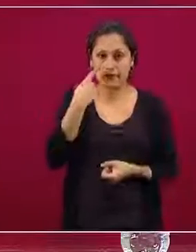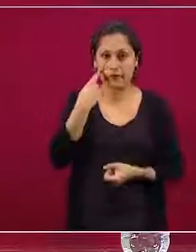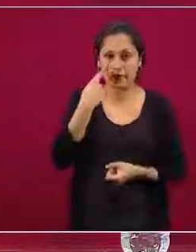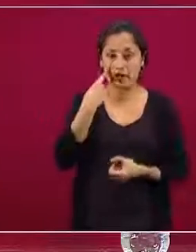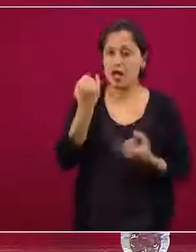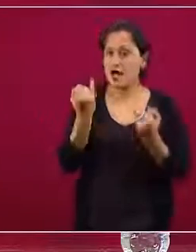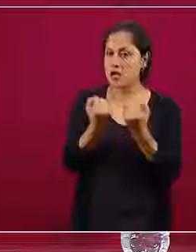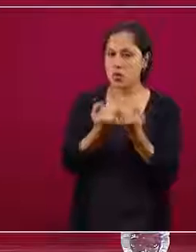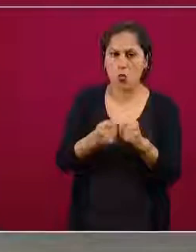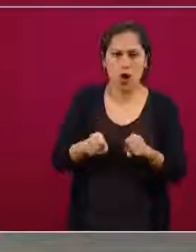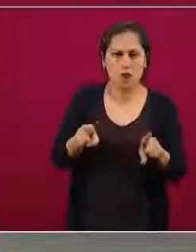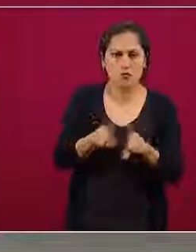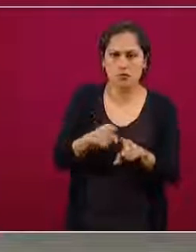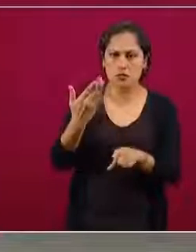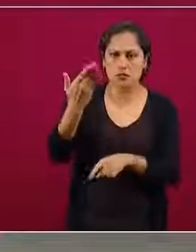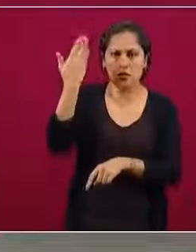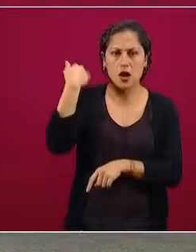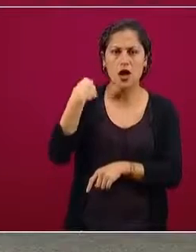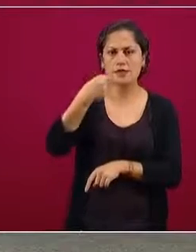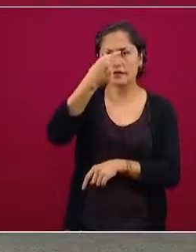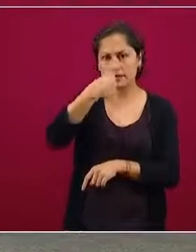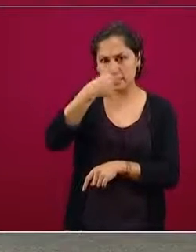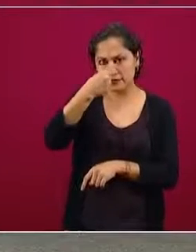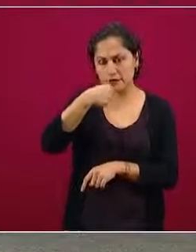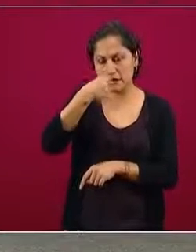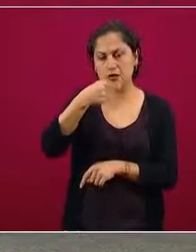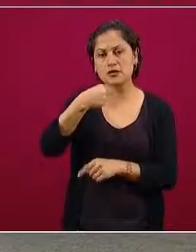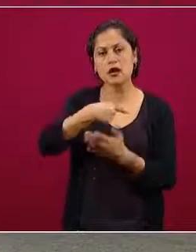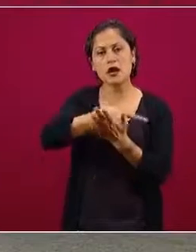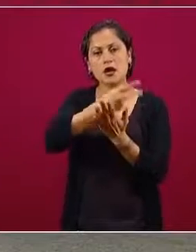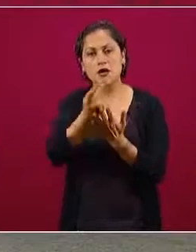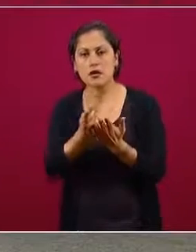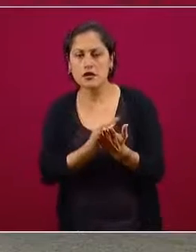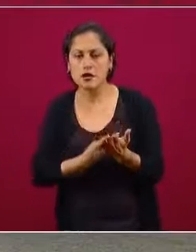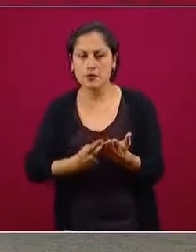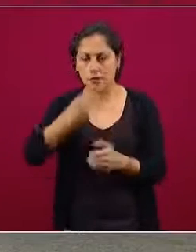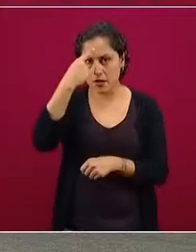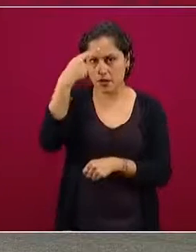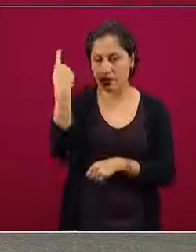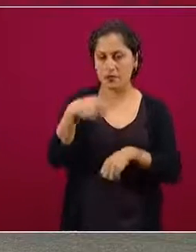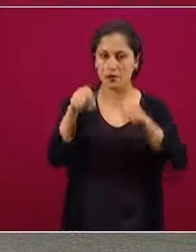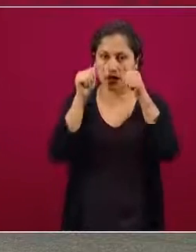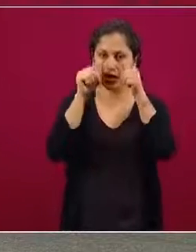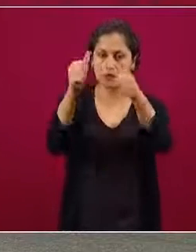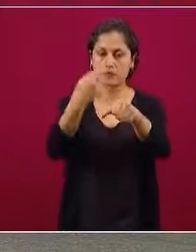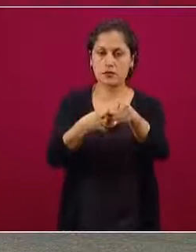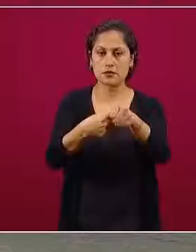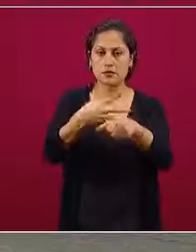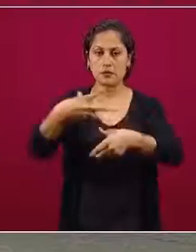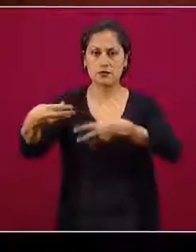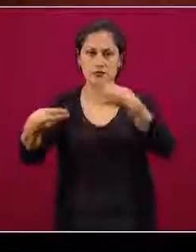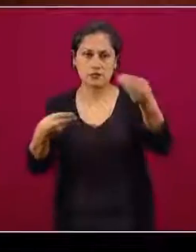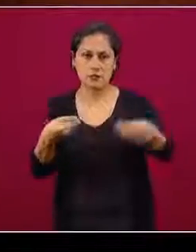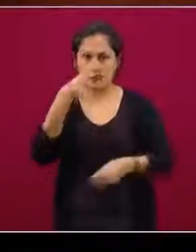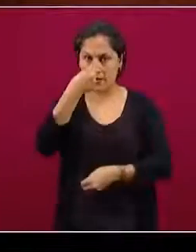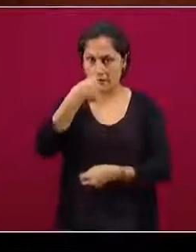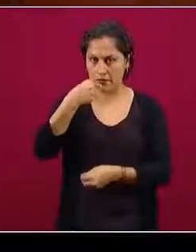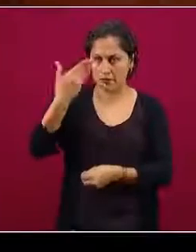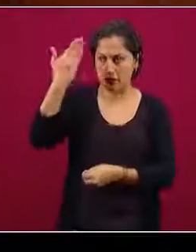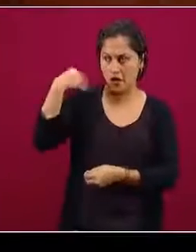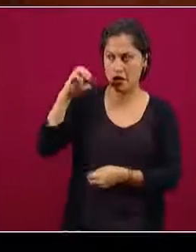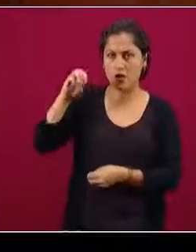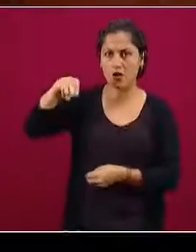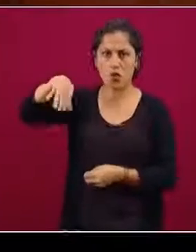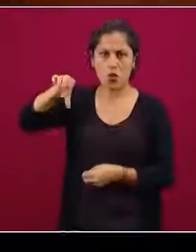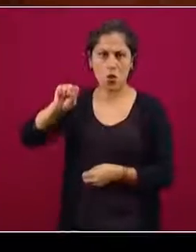influenza, esto desde el Plan Global de Preparación y Respuesta ante una pandemia de influenza que la Organización Mundial de la